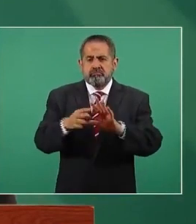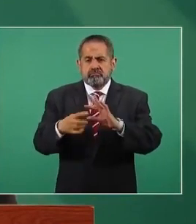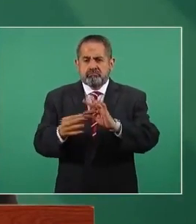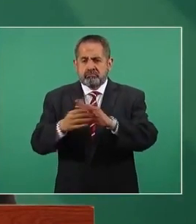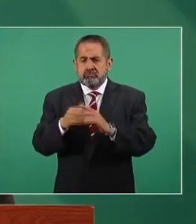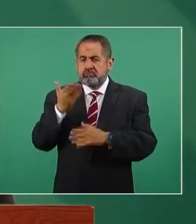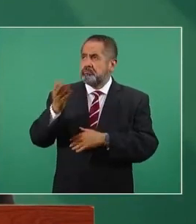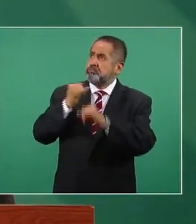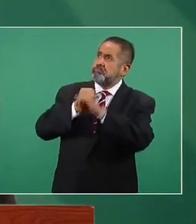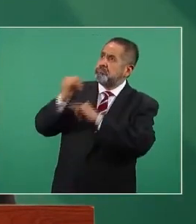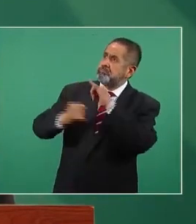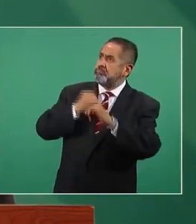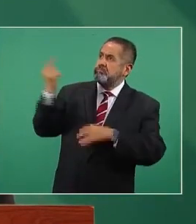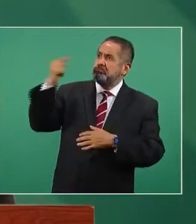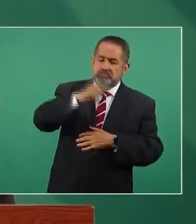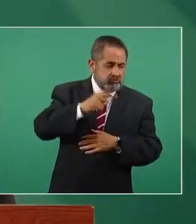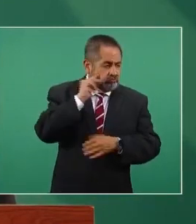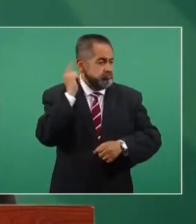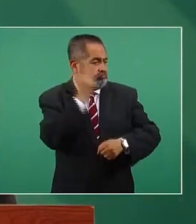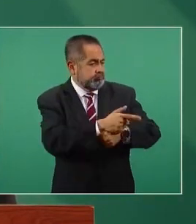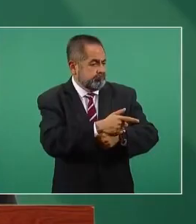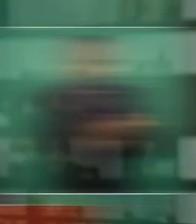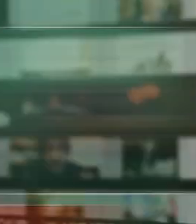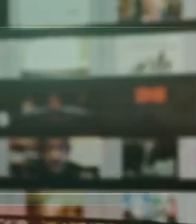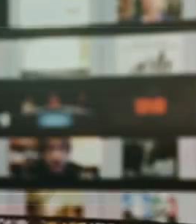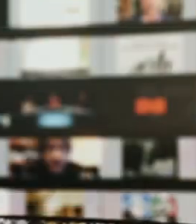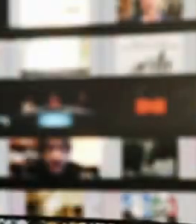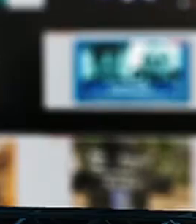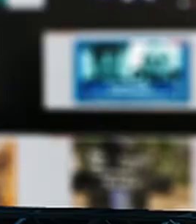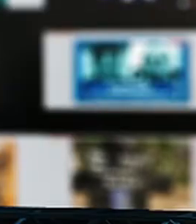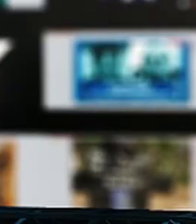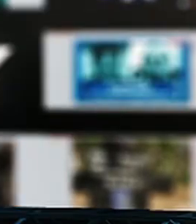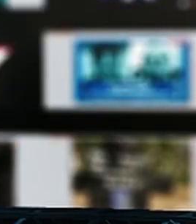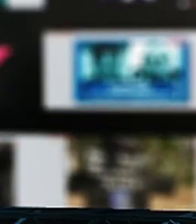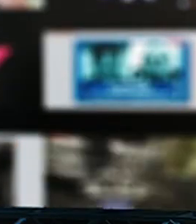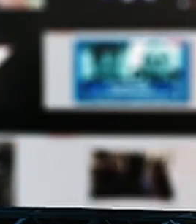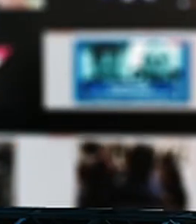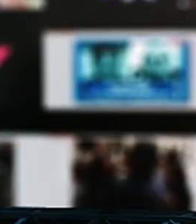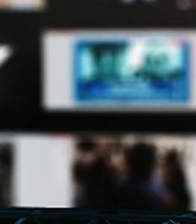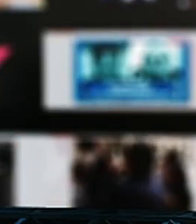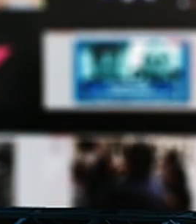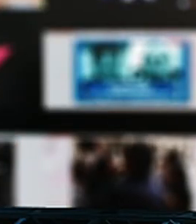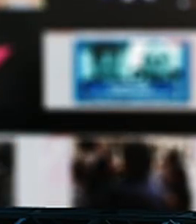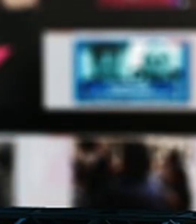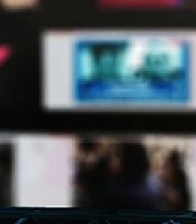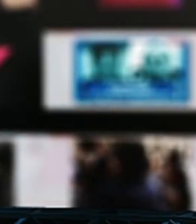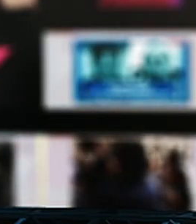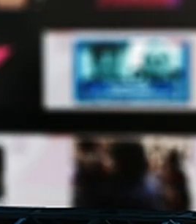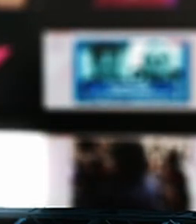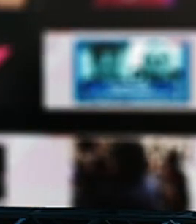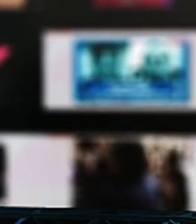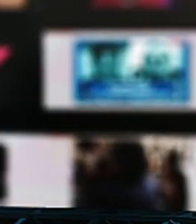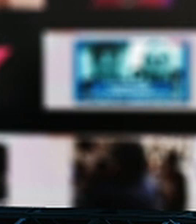externo. Para que sepamos toda la verdad y dar a conocer todo lo que pasó, cuáles fueron las causas. De igual manera, la jefa de gobierno aclaró que la revisión